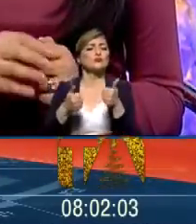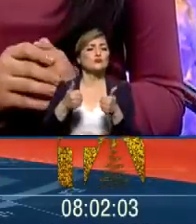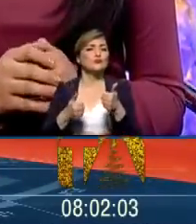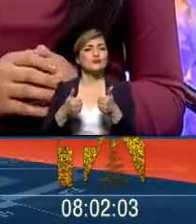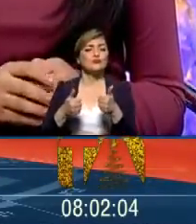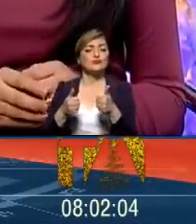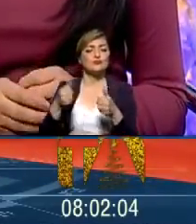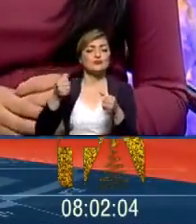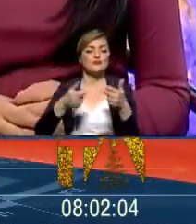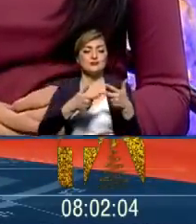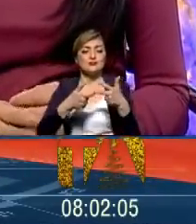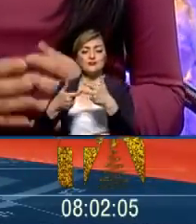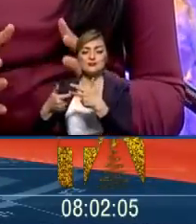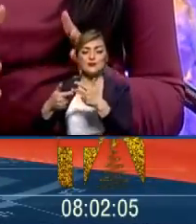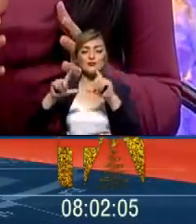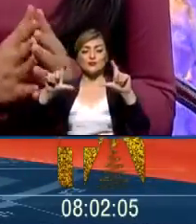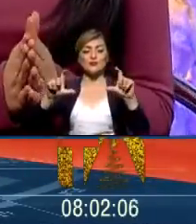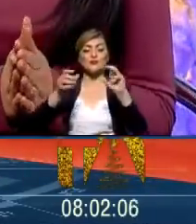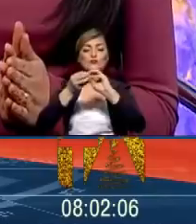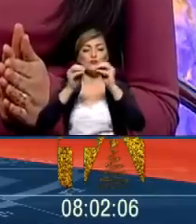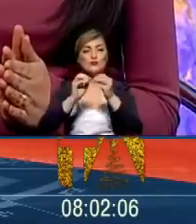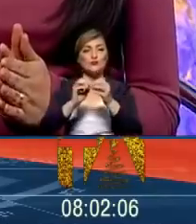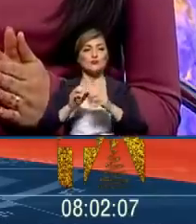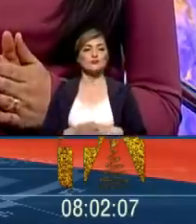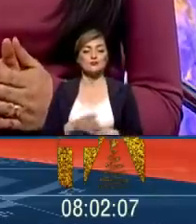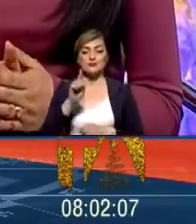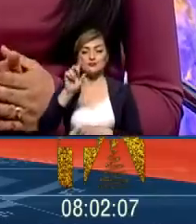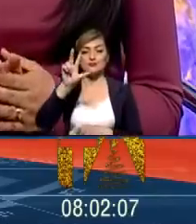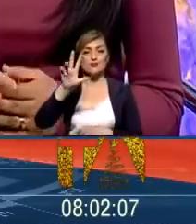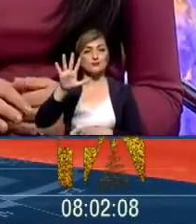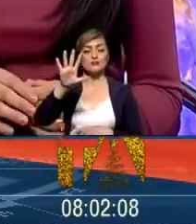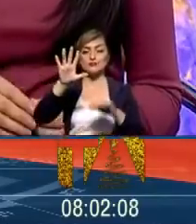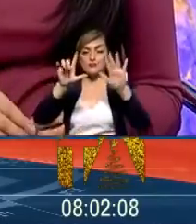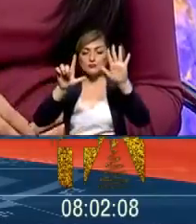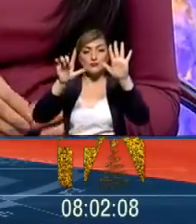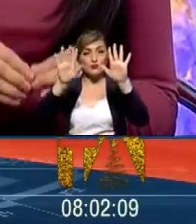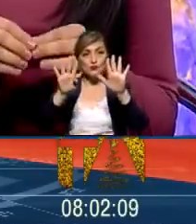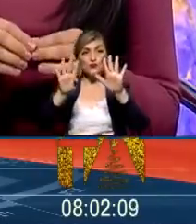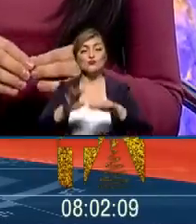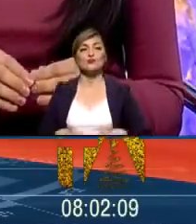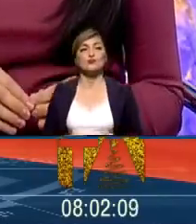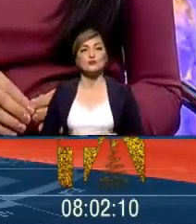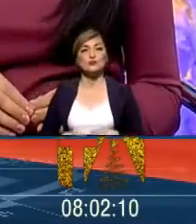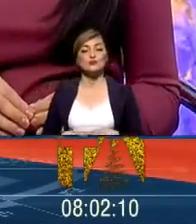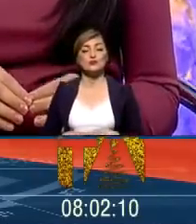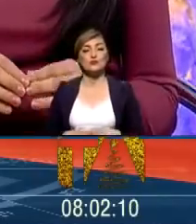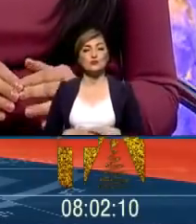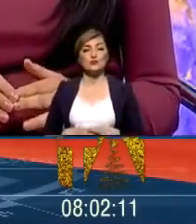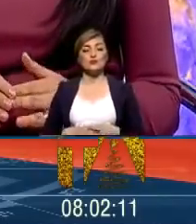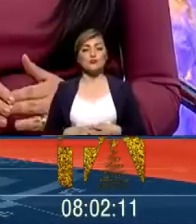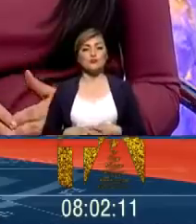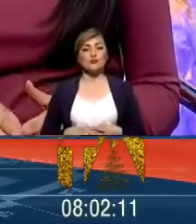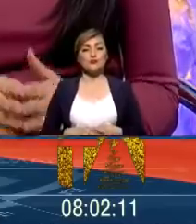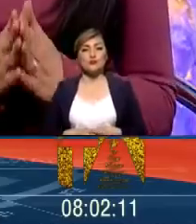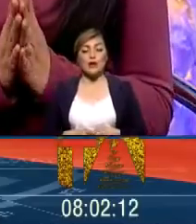dice nuestra wincha de Teleamazonas, los vehículos con placas impares 1, 3, 5, 7 y 9. Ponga mucha atención porque